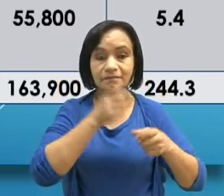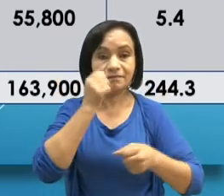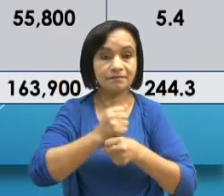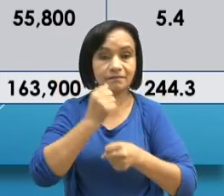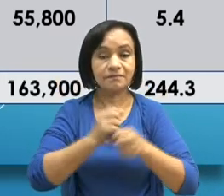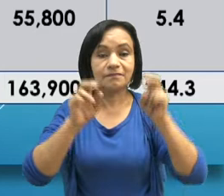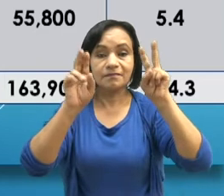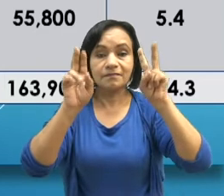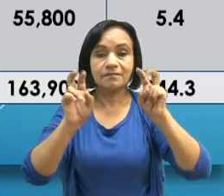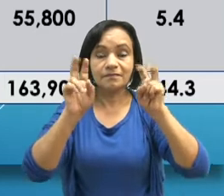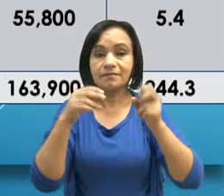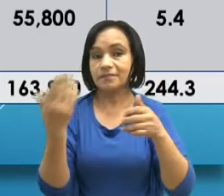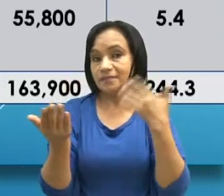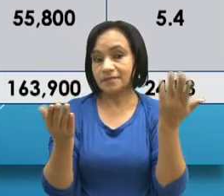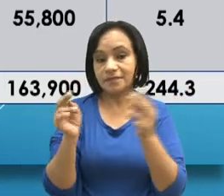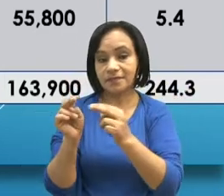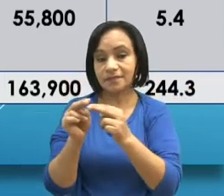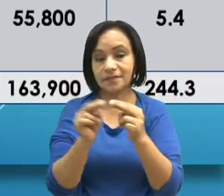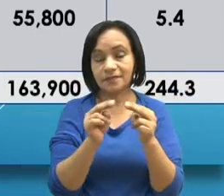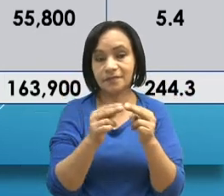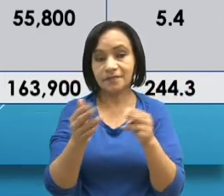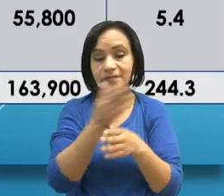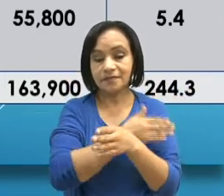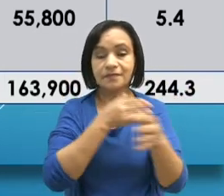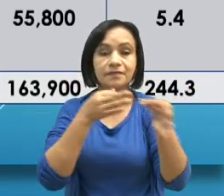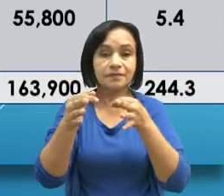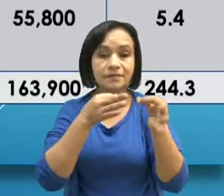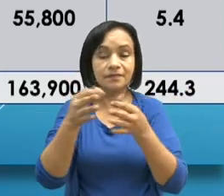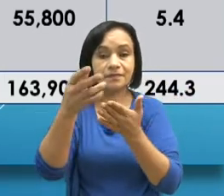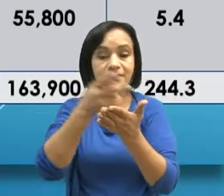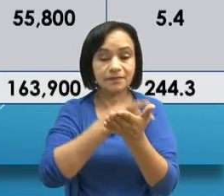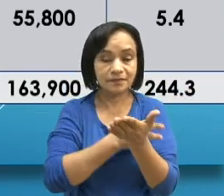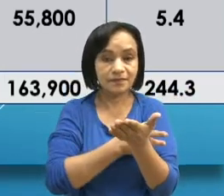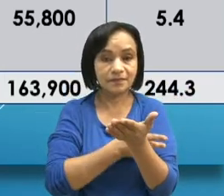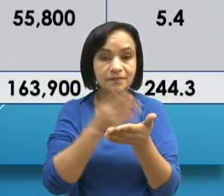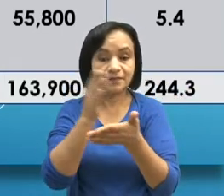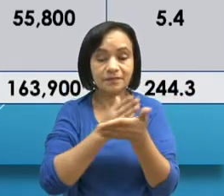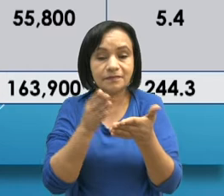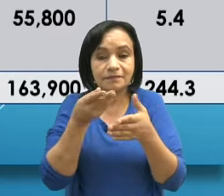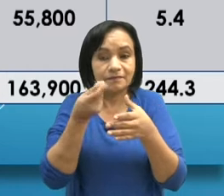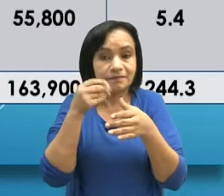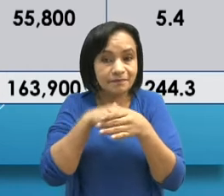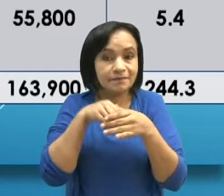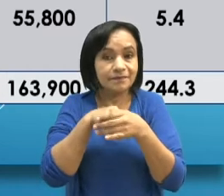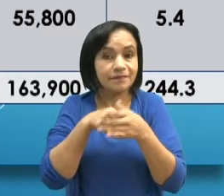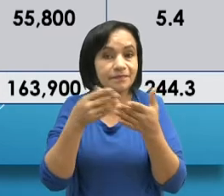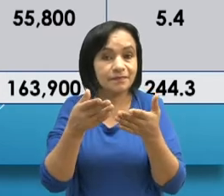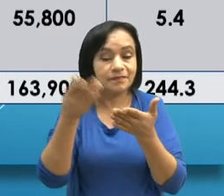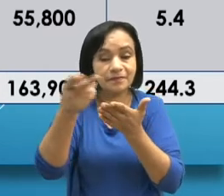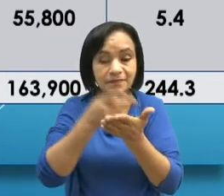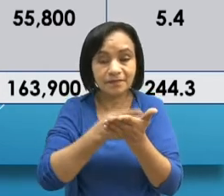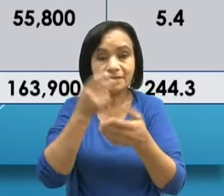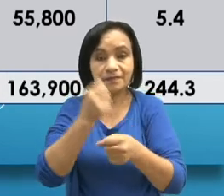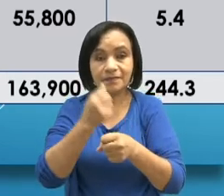tema de la conectividad que te mencionaba. En ese proyecto tuvimos algunos ahorros. El proyecto se